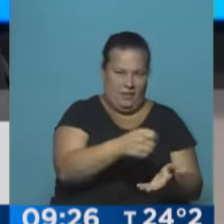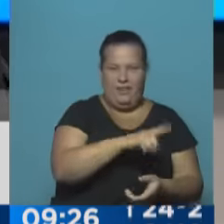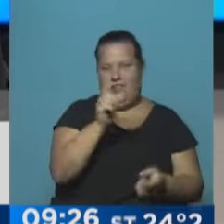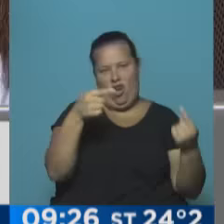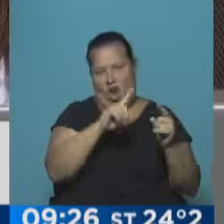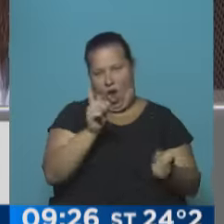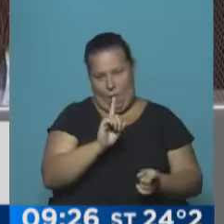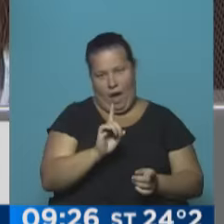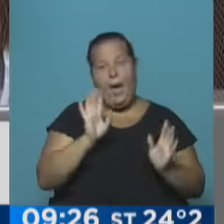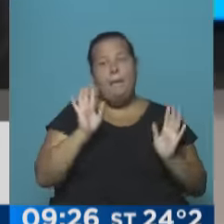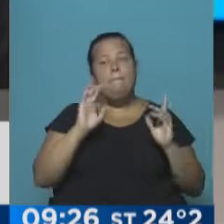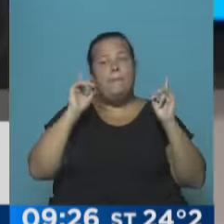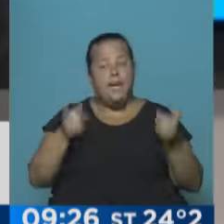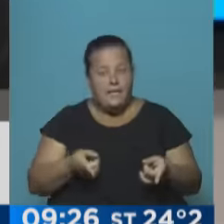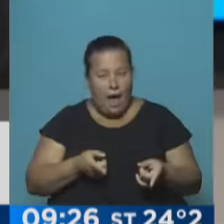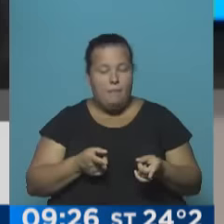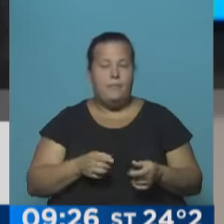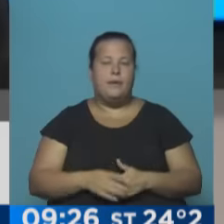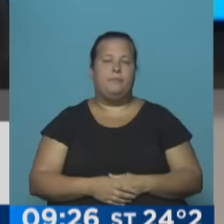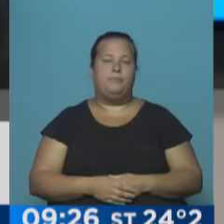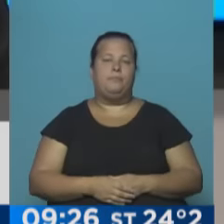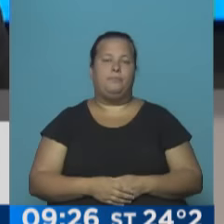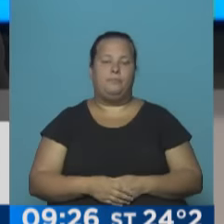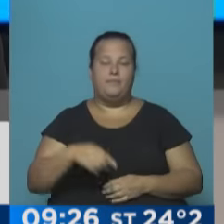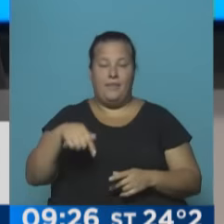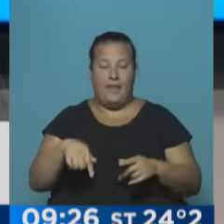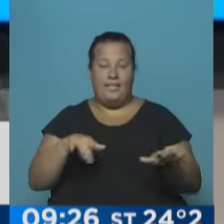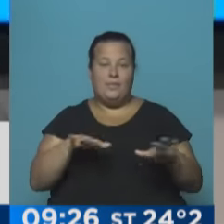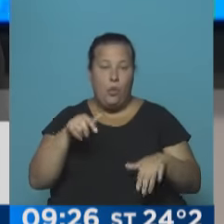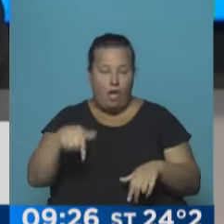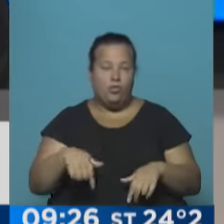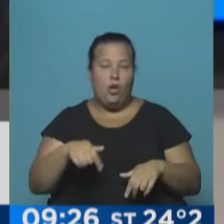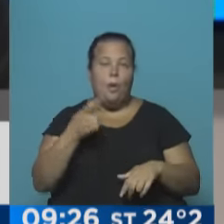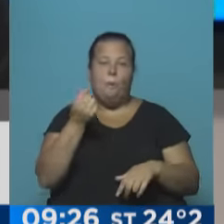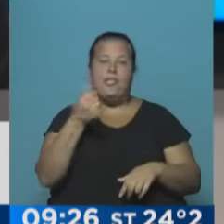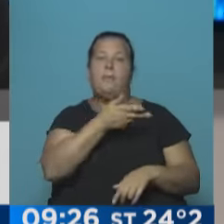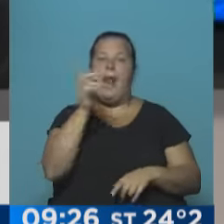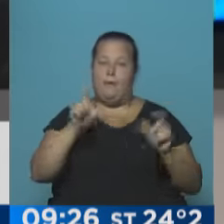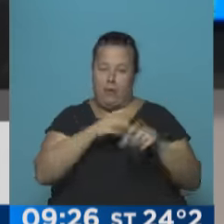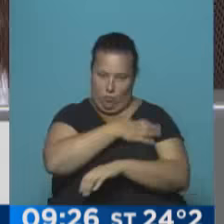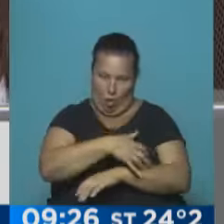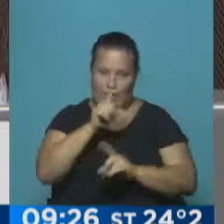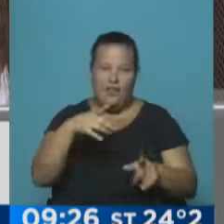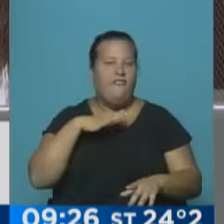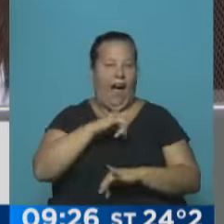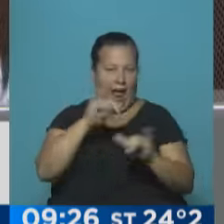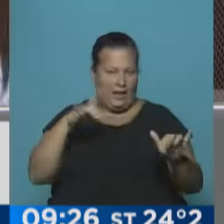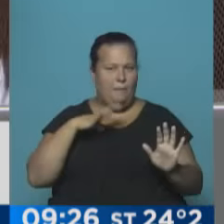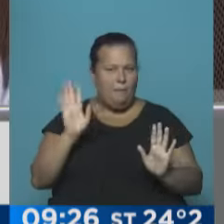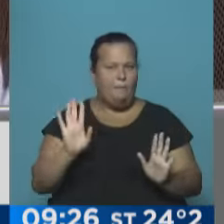correspondía digamos también que hay el este esquema también contempla una tarifas sociales también si todavía no la conocemos